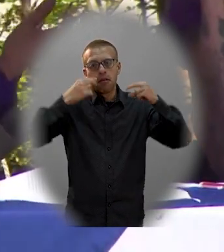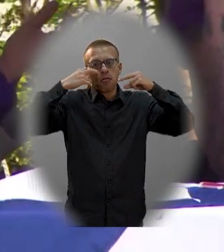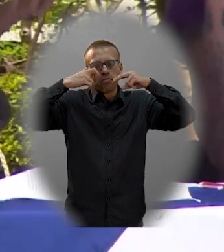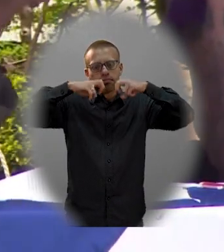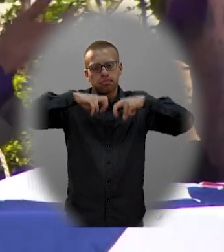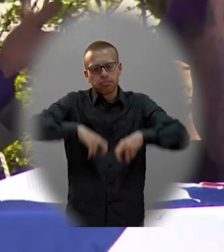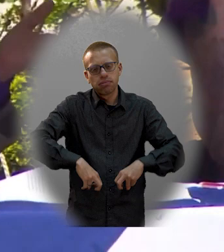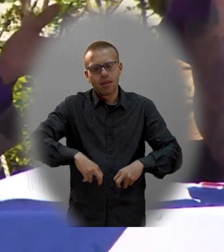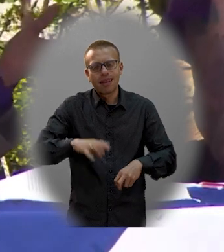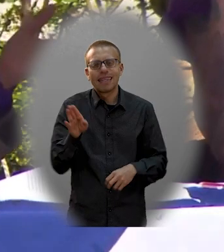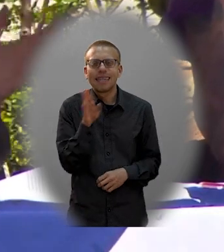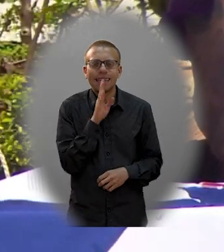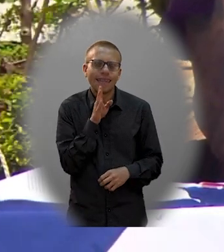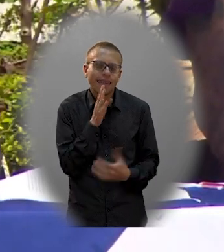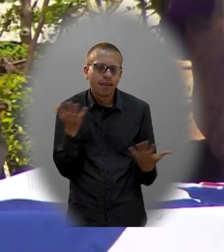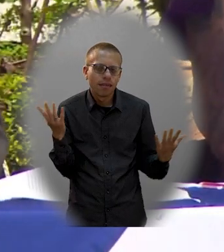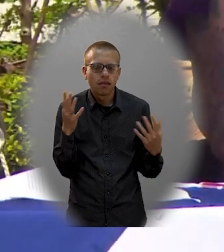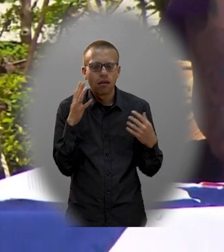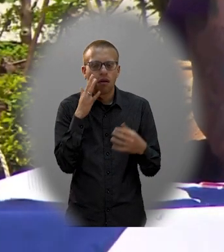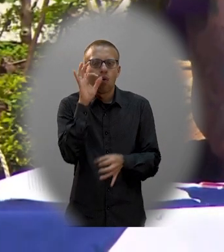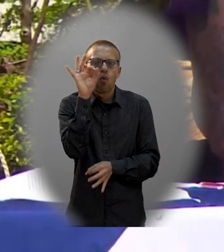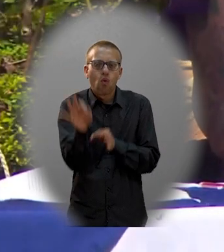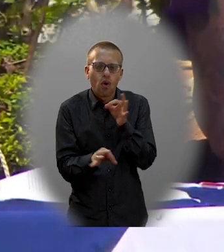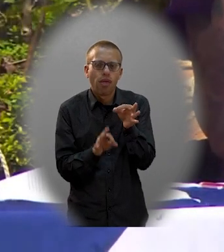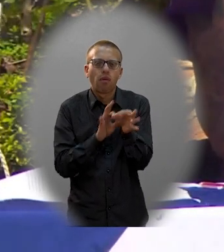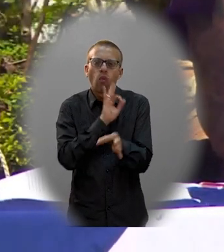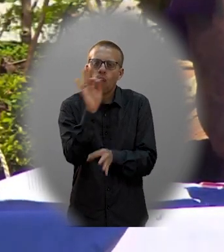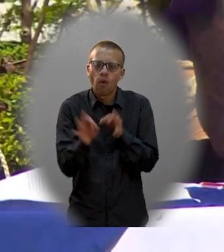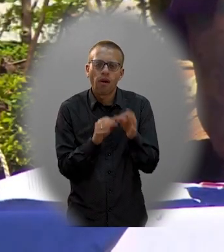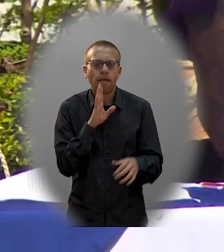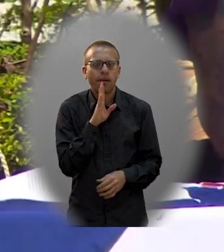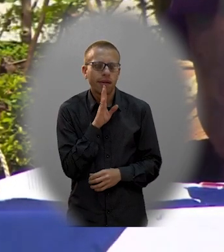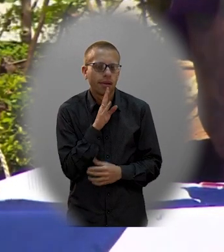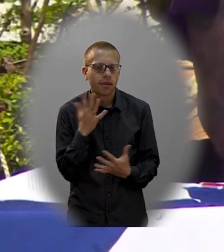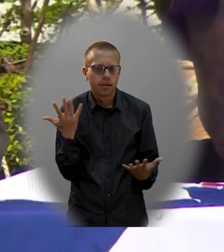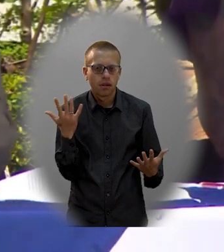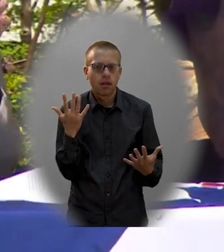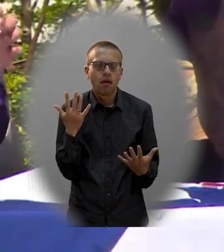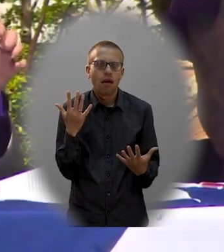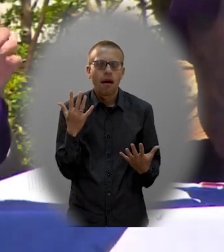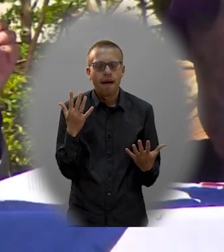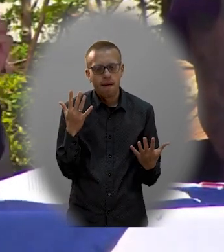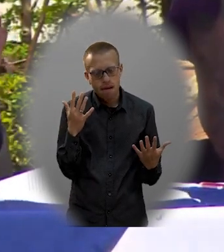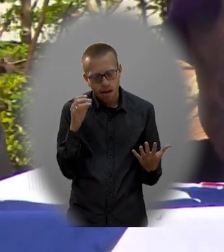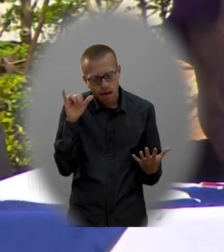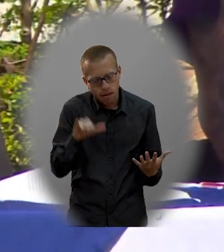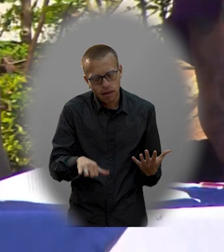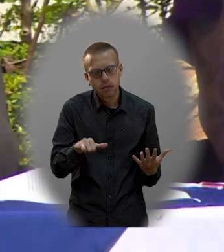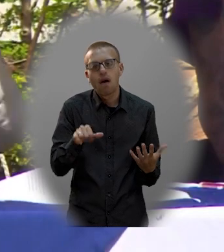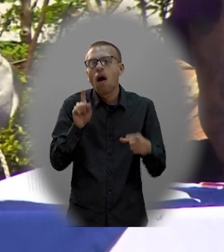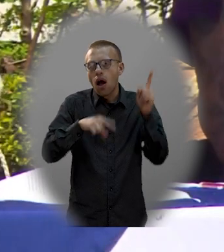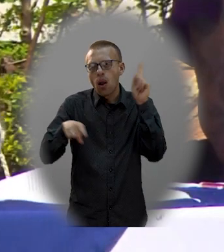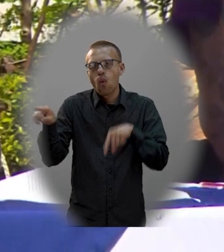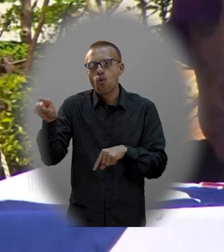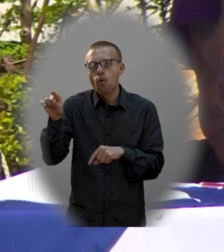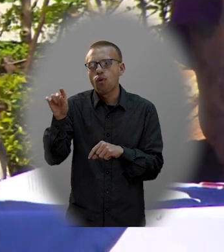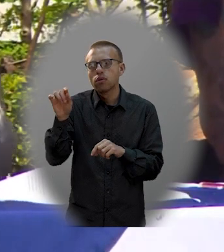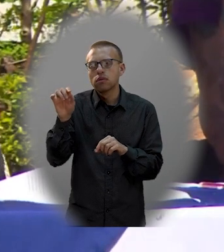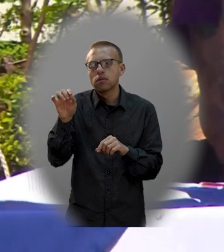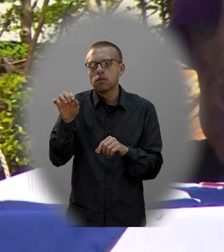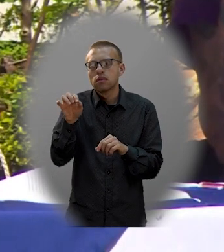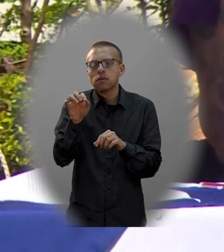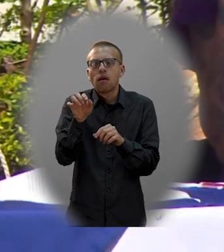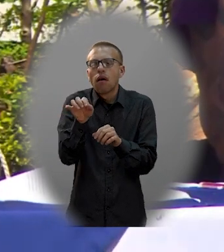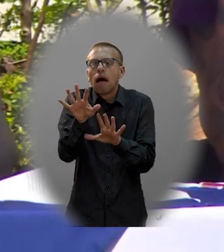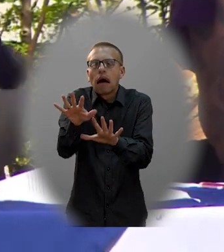pueden cuidar son ustedes, pero hay unas vacas sagradas aquí que definitivamente consideran que el saber es